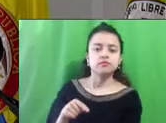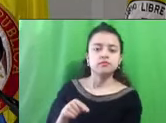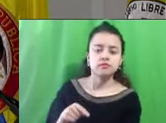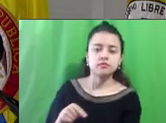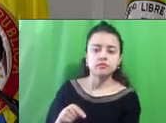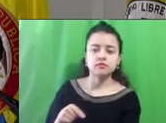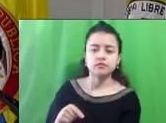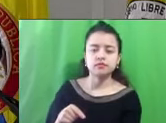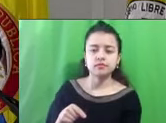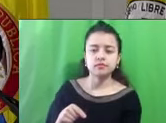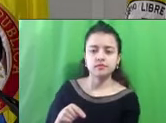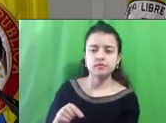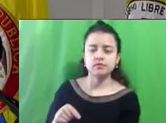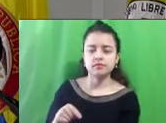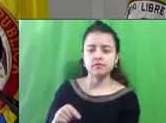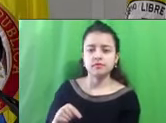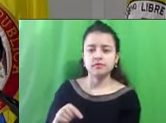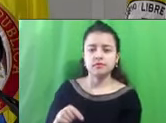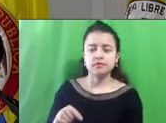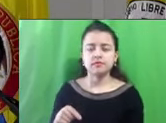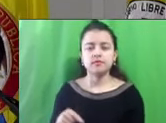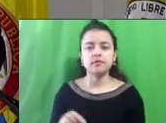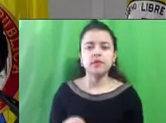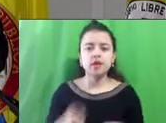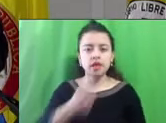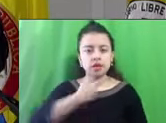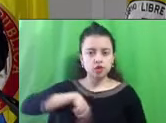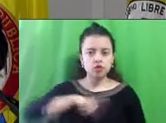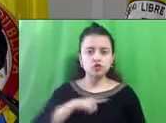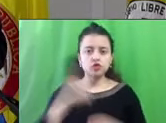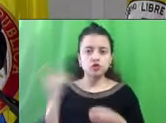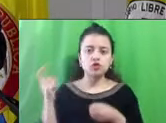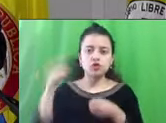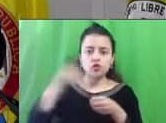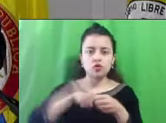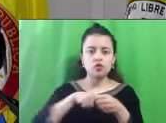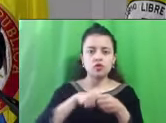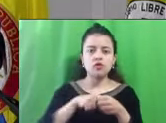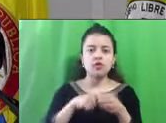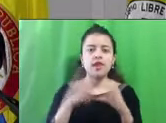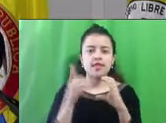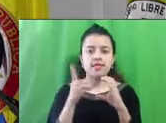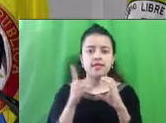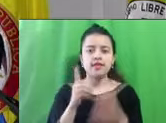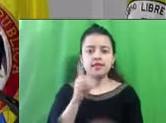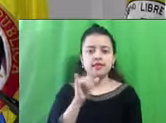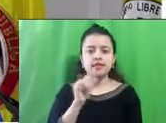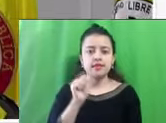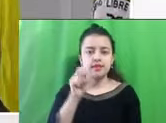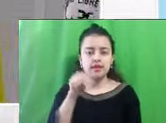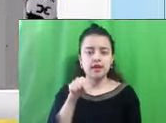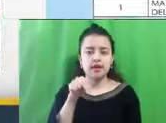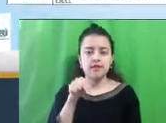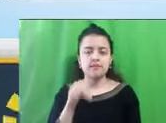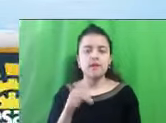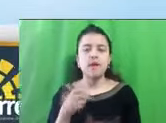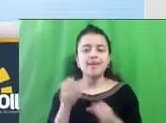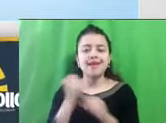y damos cumplimiento a la normatividad de la DIAN en cuanto a nómina electrónica y facturación